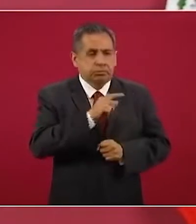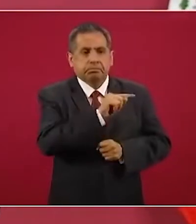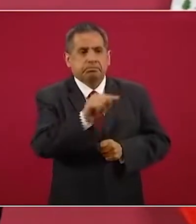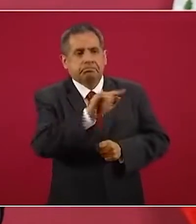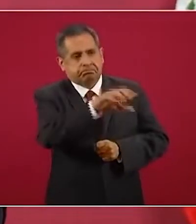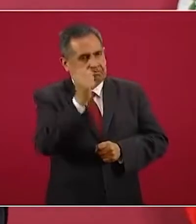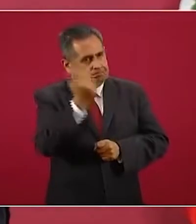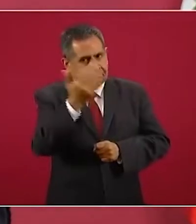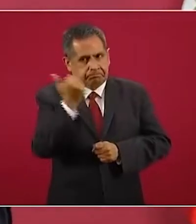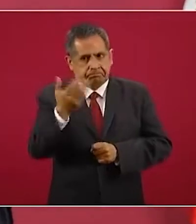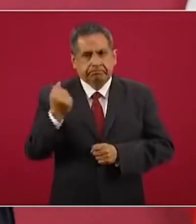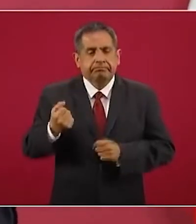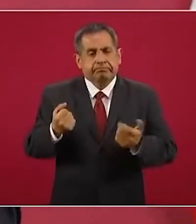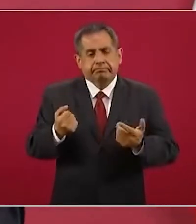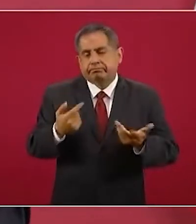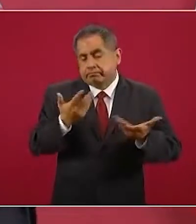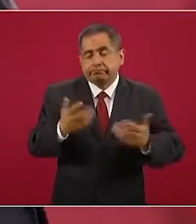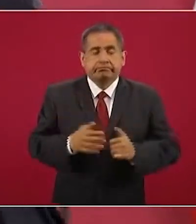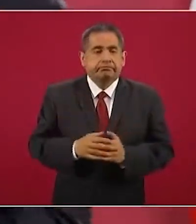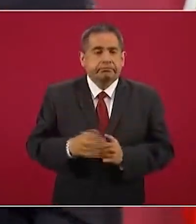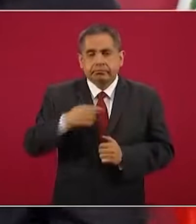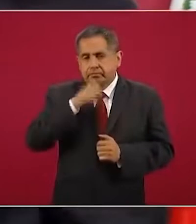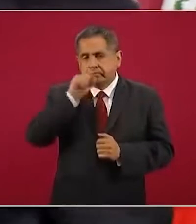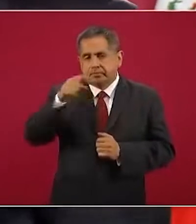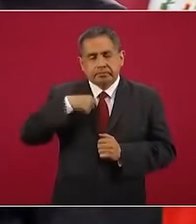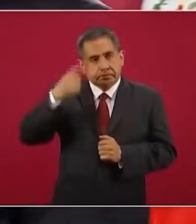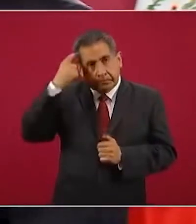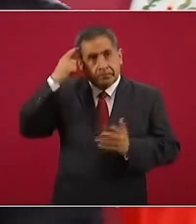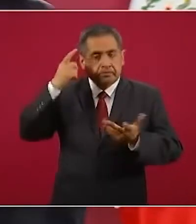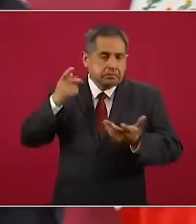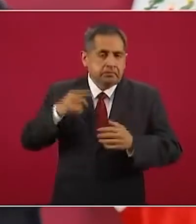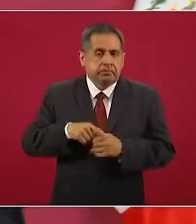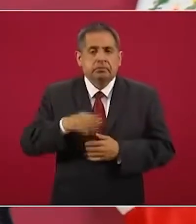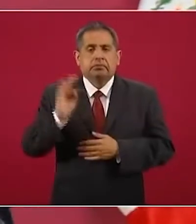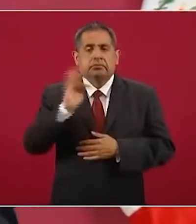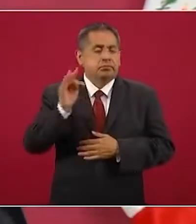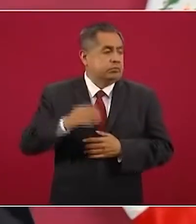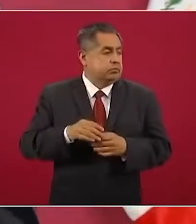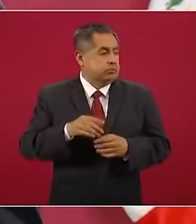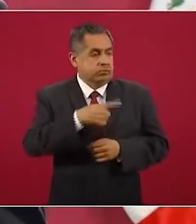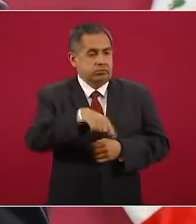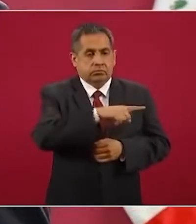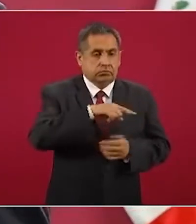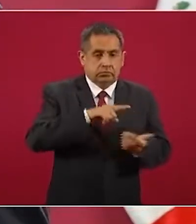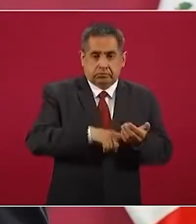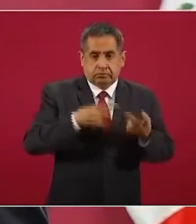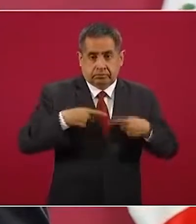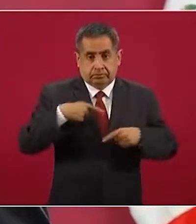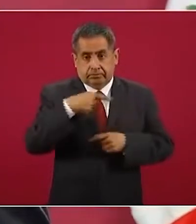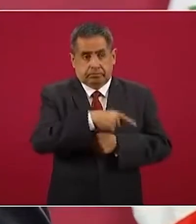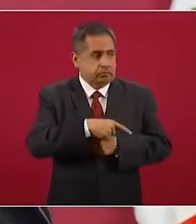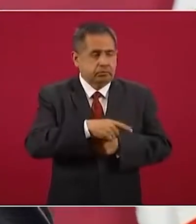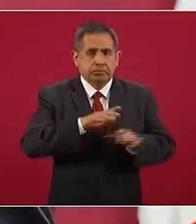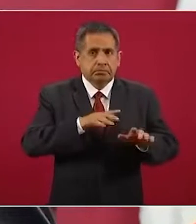pienso que el que alguien se acoja a